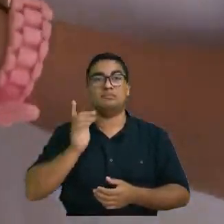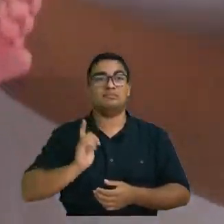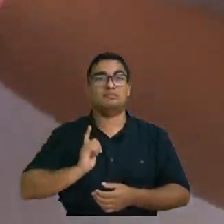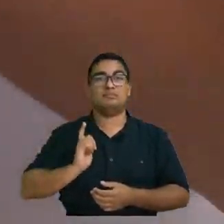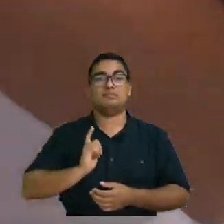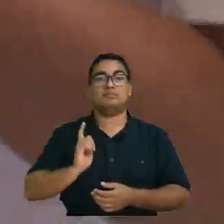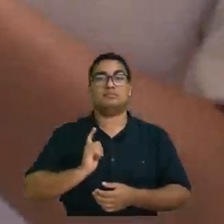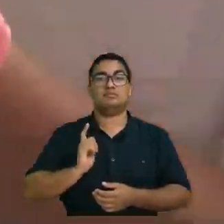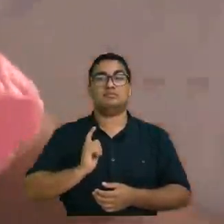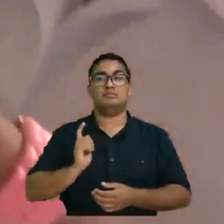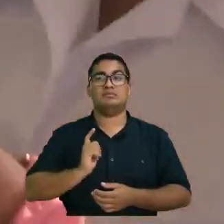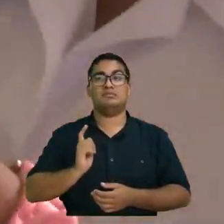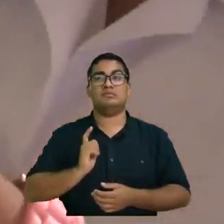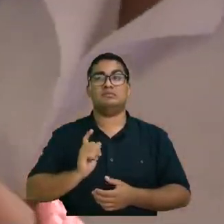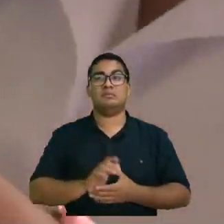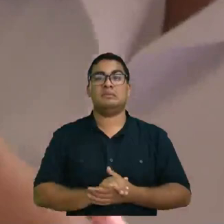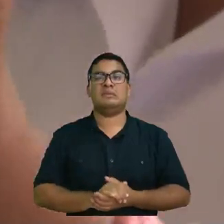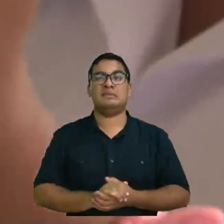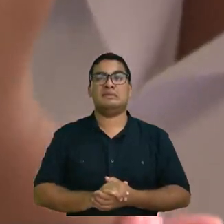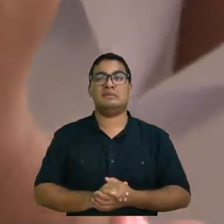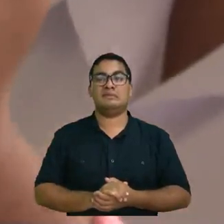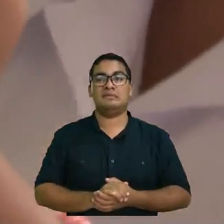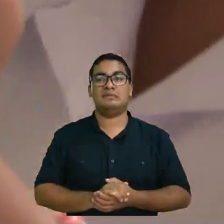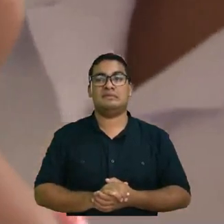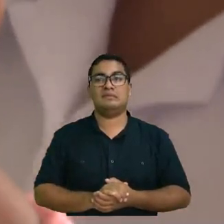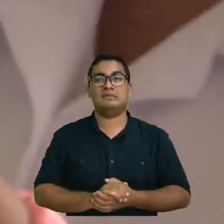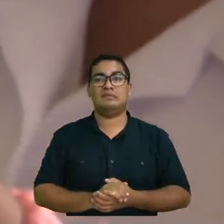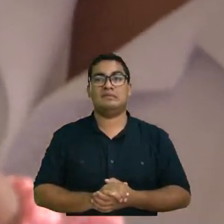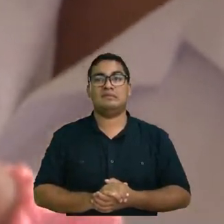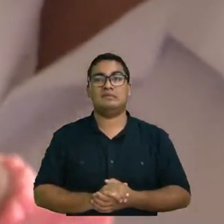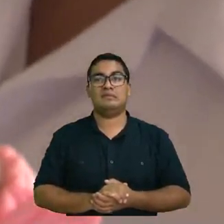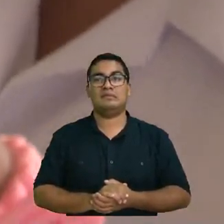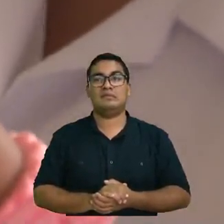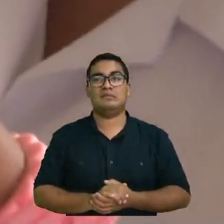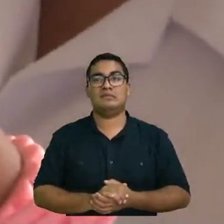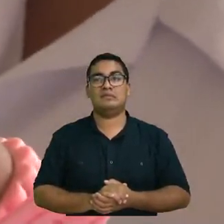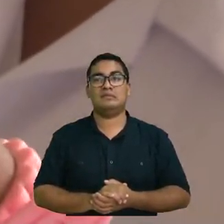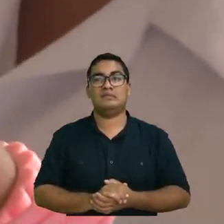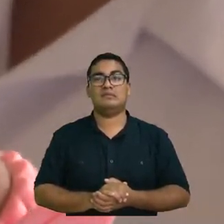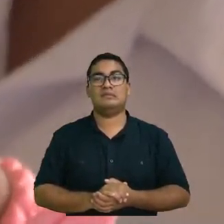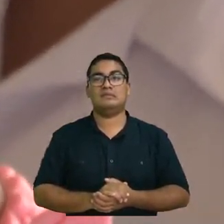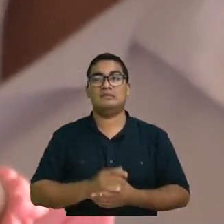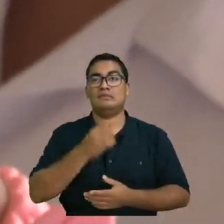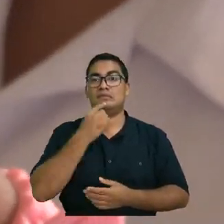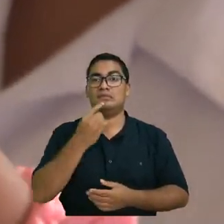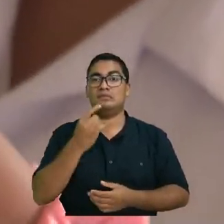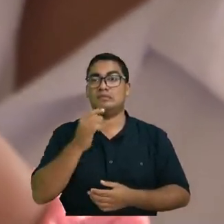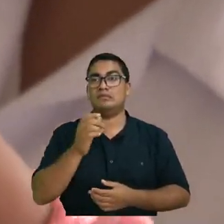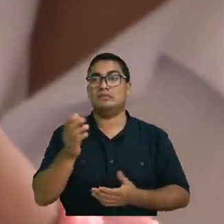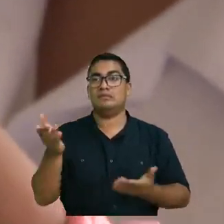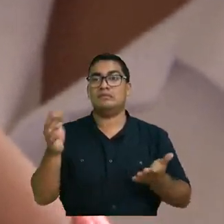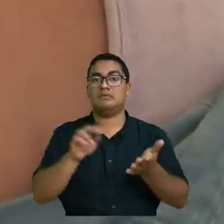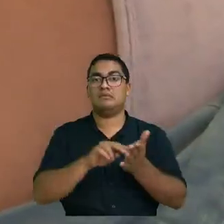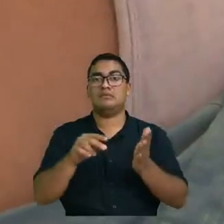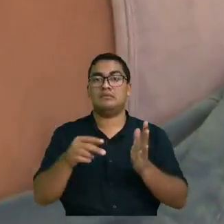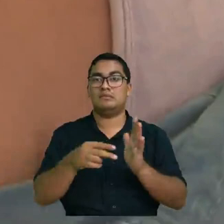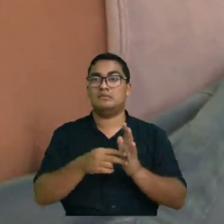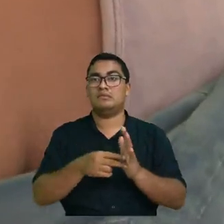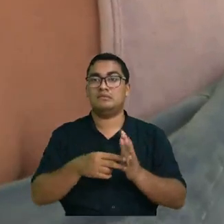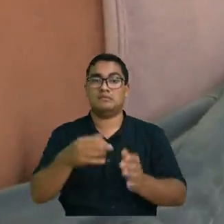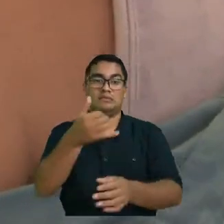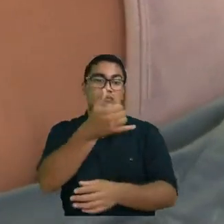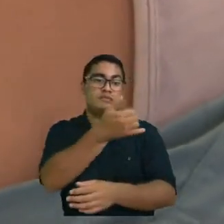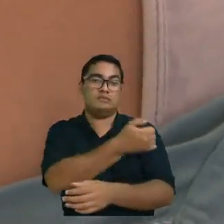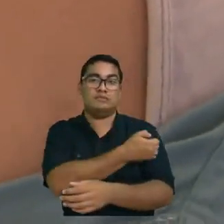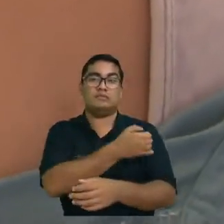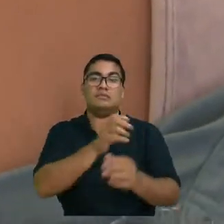anticuerpo. No, la vacuna normal, la vacuna cuando es anticuerpo ya no es vacuna. Uh-huh. La vacuna